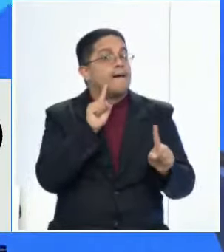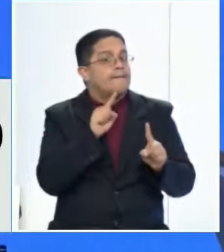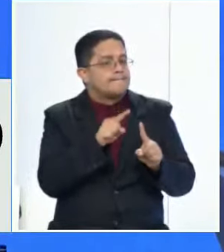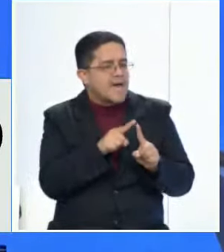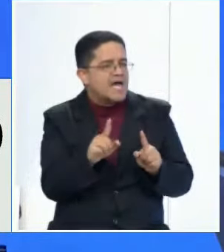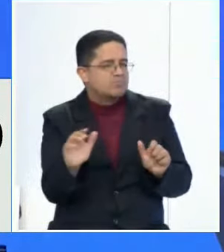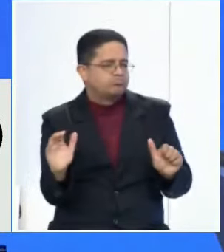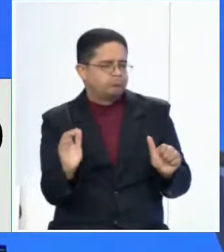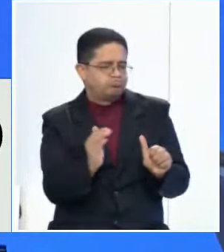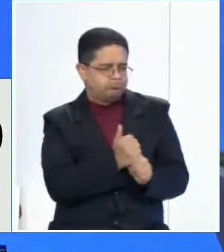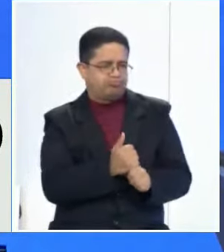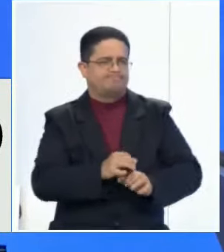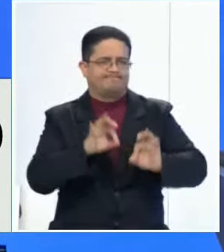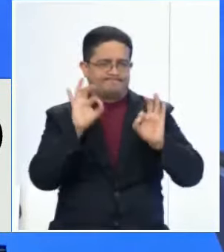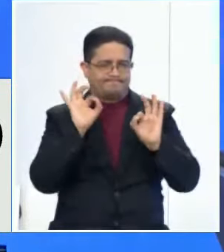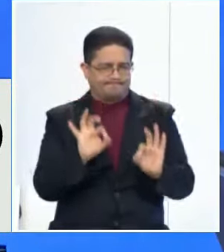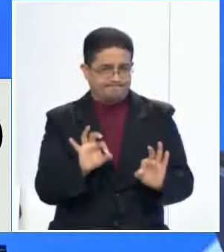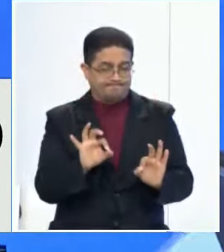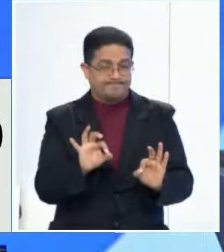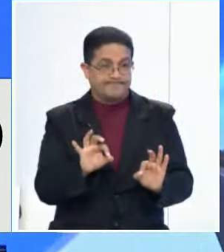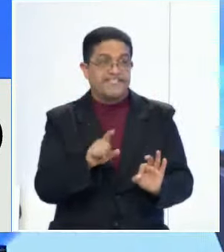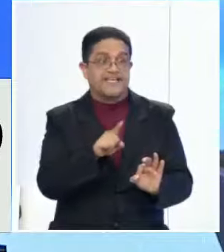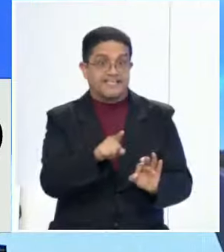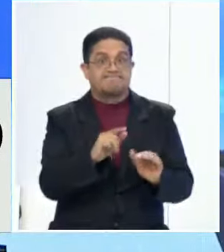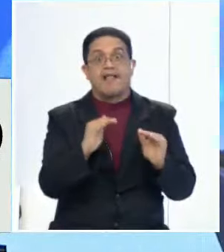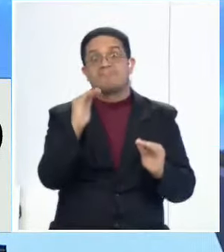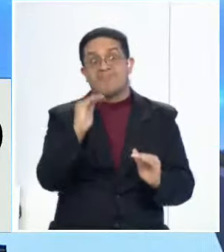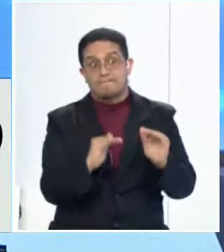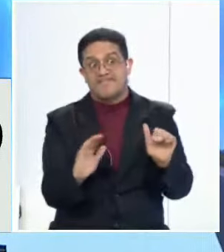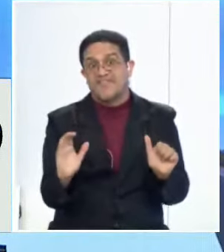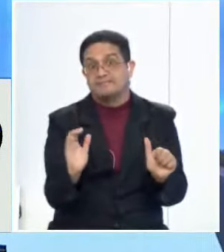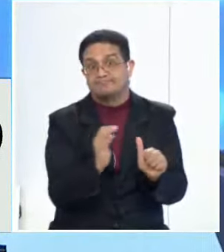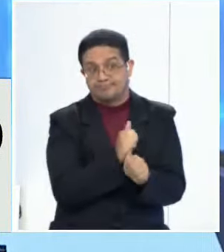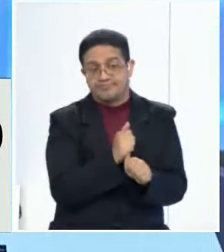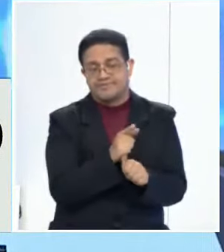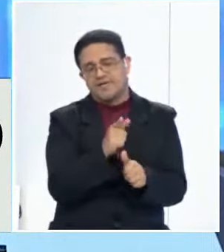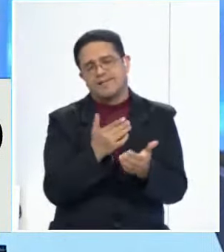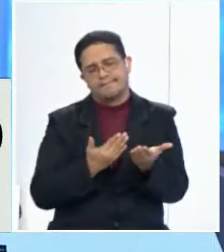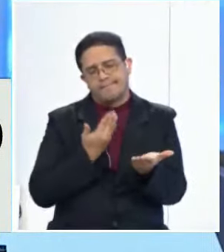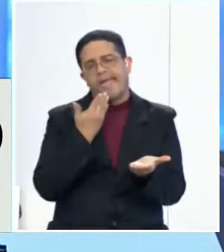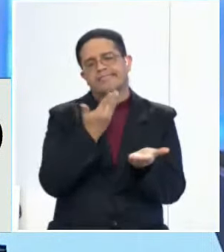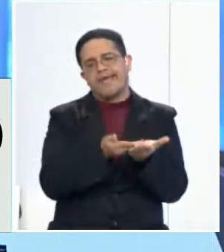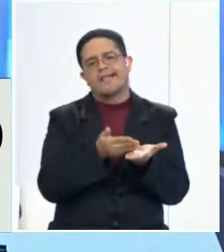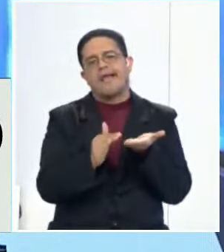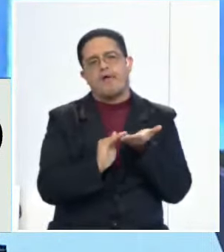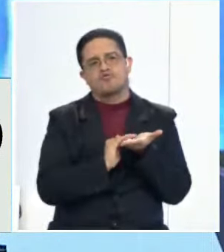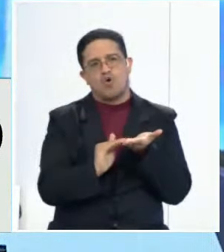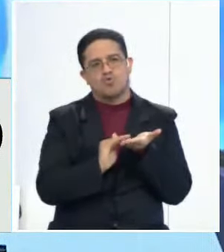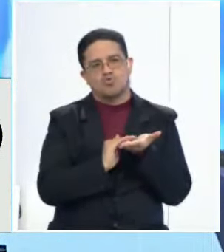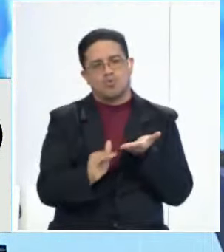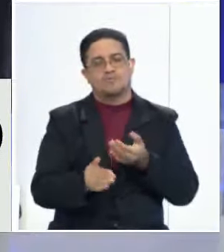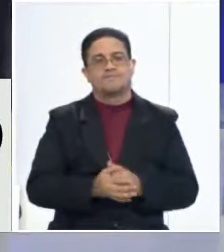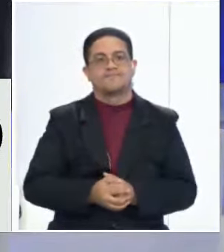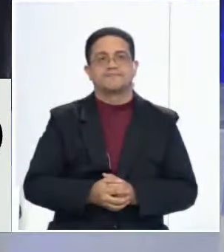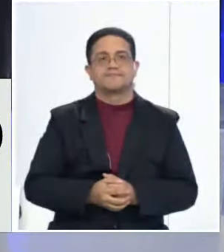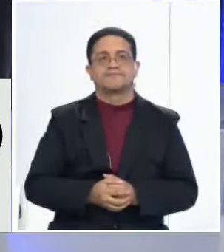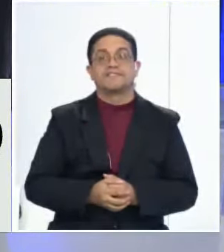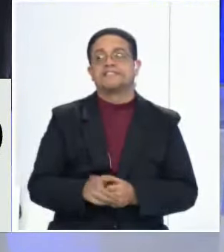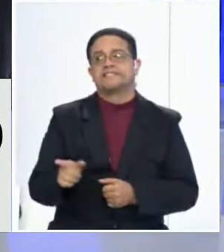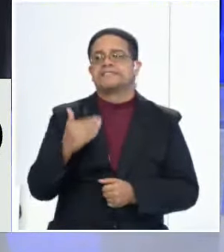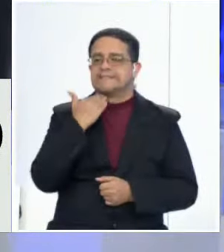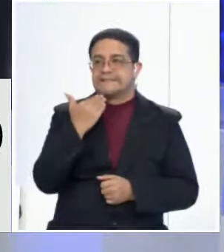su diagnóstico y, en base al diagnóstico, plantear las opciones para resolverlas. Por supuesto, se nos termina el